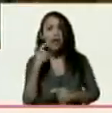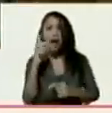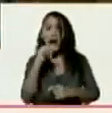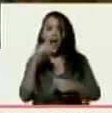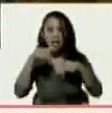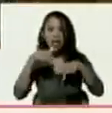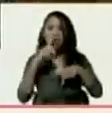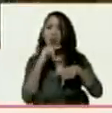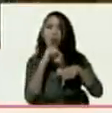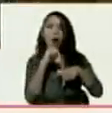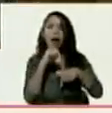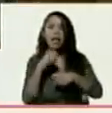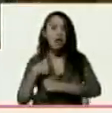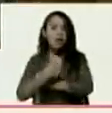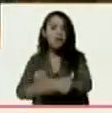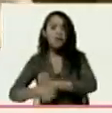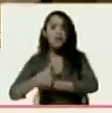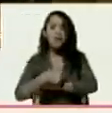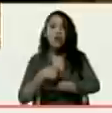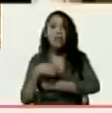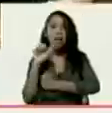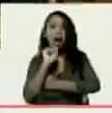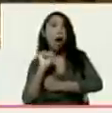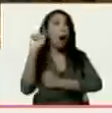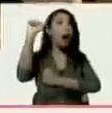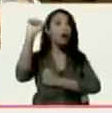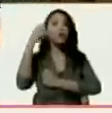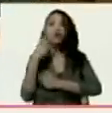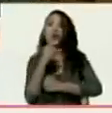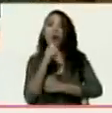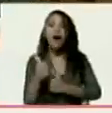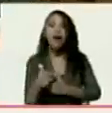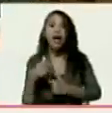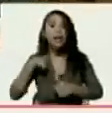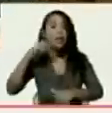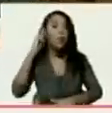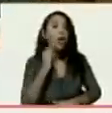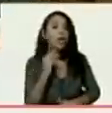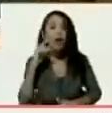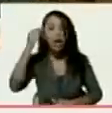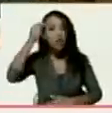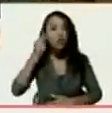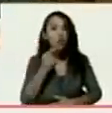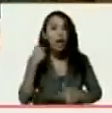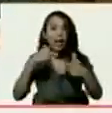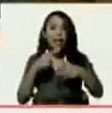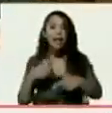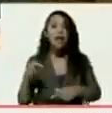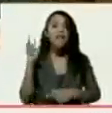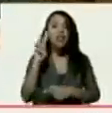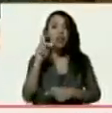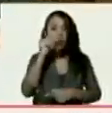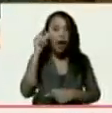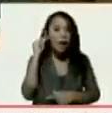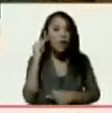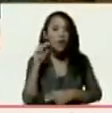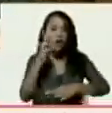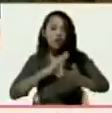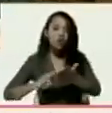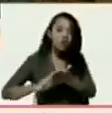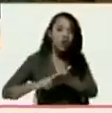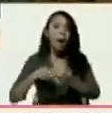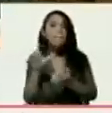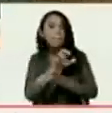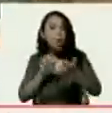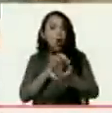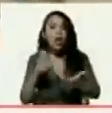América. Aquí está Bolívar, Sucre, aquí estamos los venezolanos y las venezolanas para resolver nuestros problemas y para